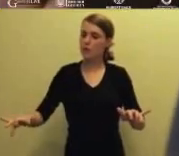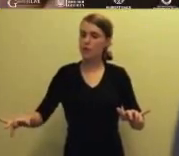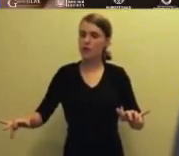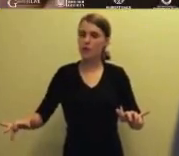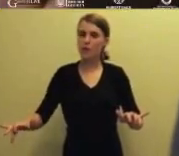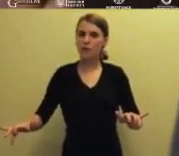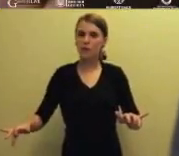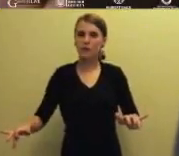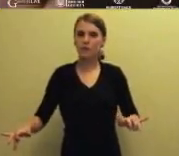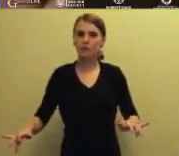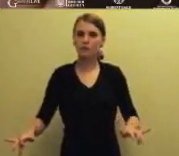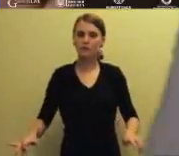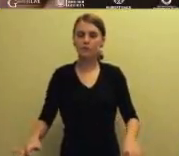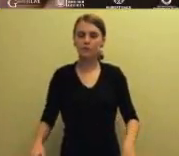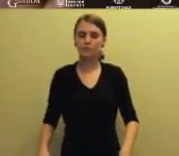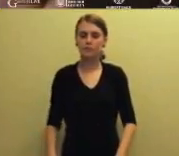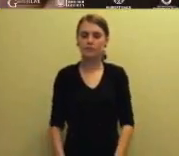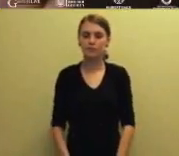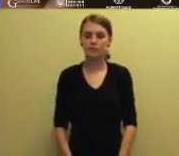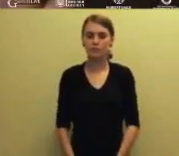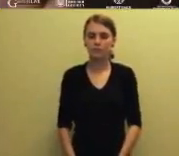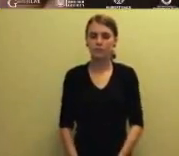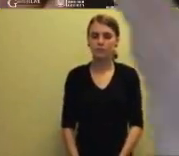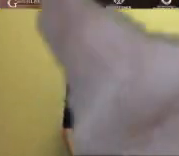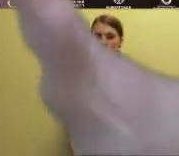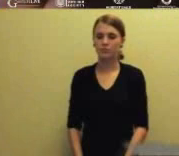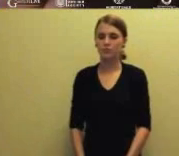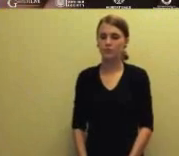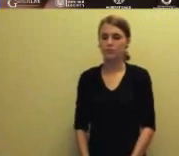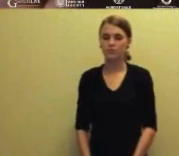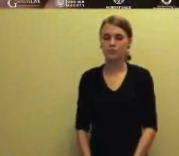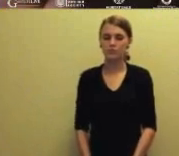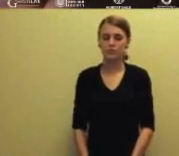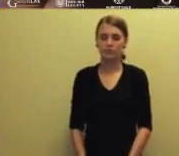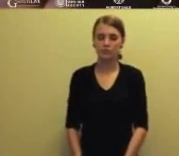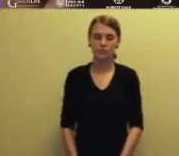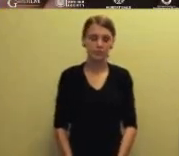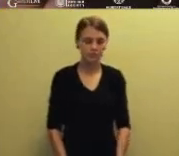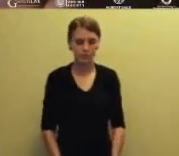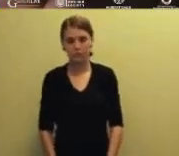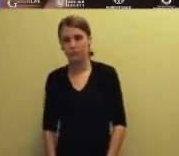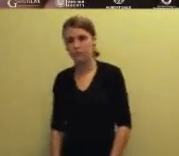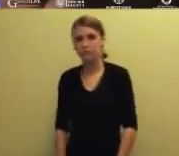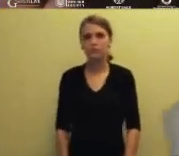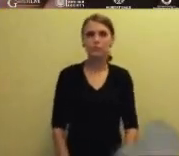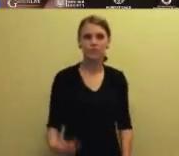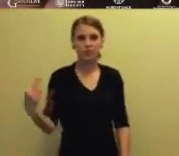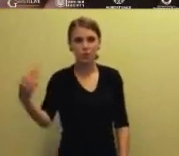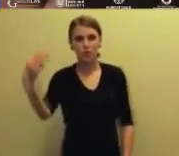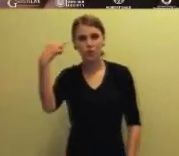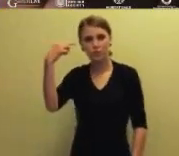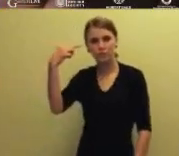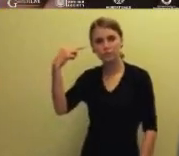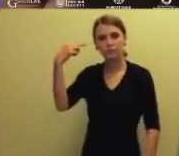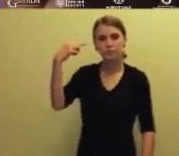y negro y tal y tú eras bueno si técnicamente tiene mucho mérito por supuesto y hay que aplaudir eso pero bueno y qué hay del argumento que hay de la historia que hay del